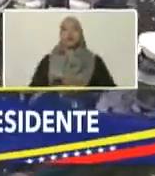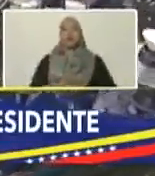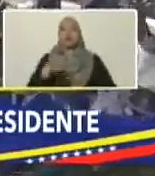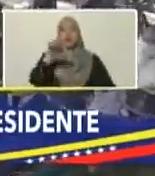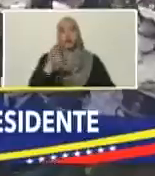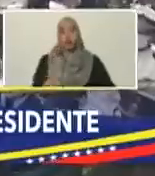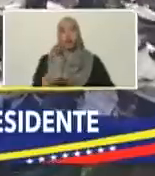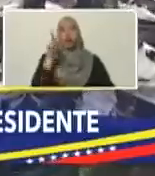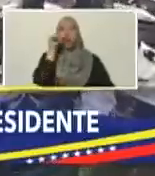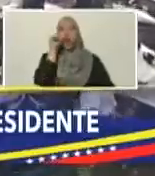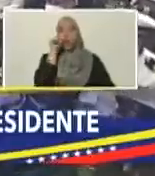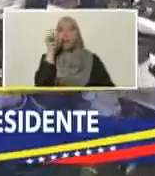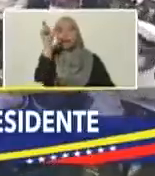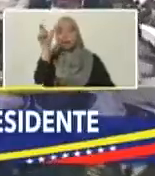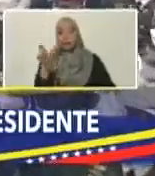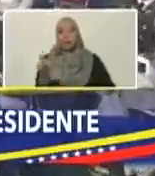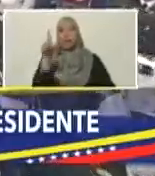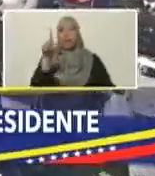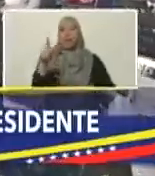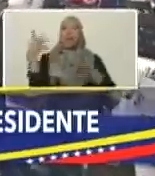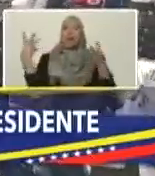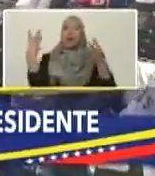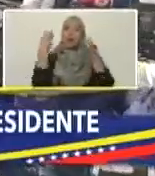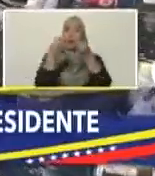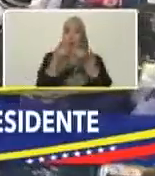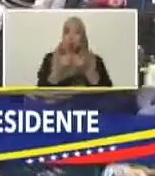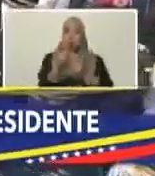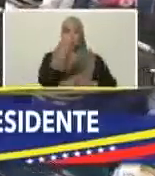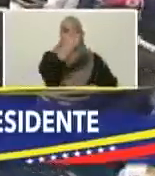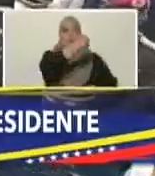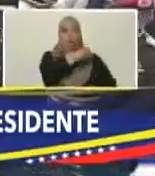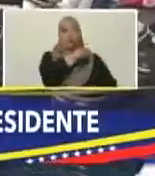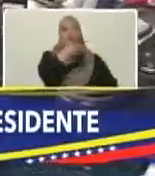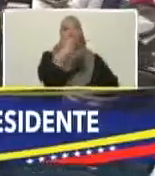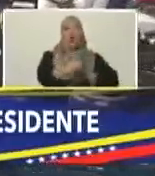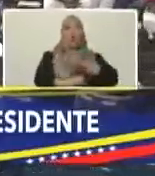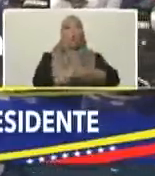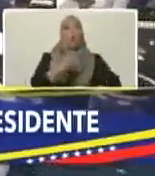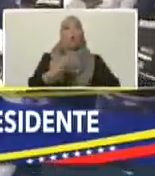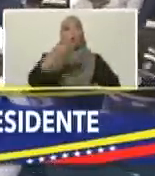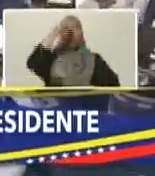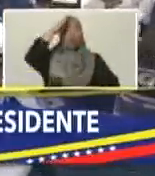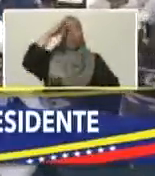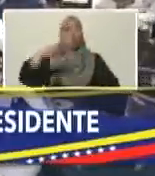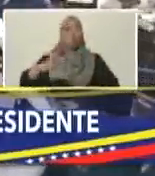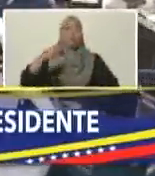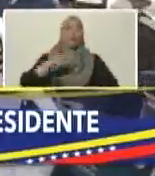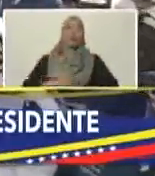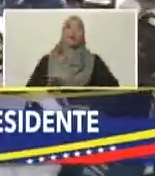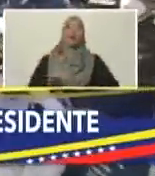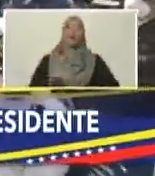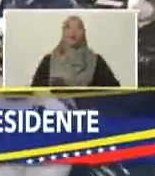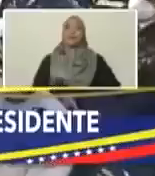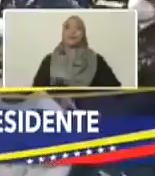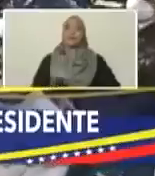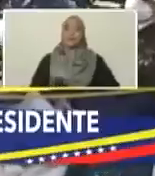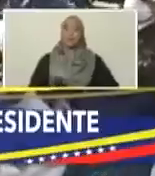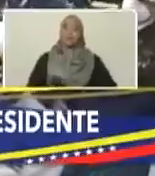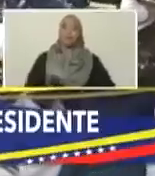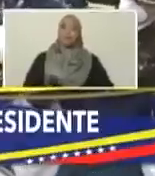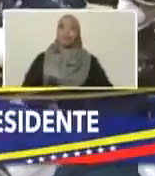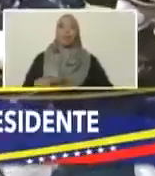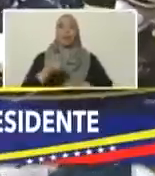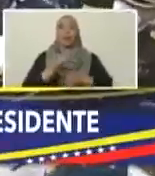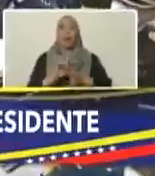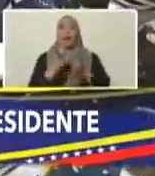jefe, Domingo Antonio Hernández Lares, comandante estratégico operacional de la Fuerza Armada Nacional Bolivariana. Al grado de general